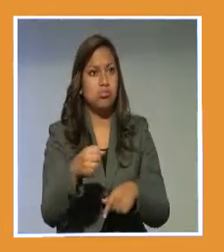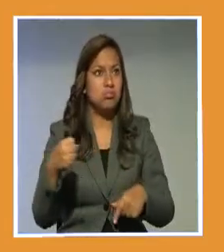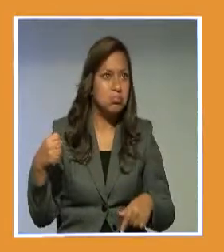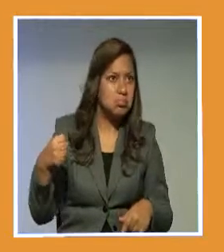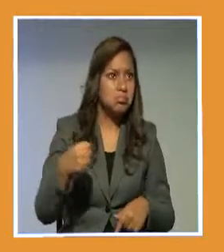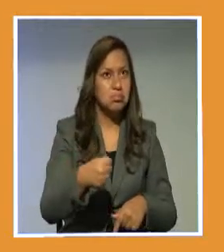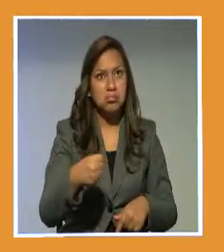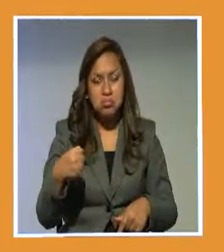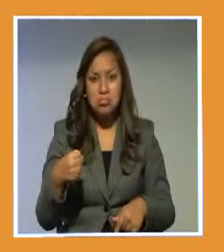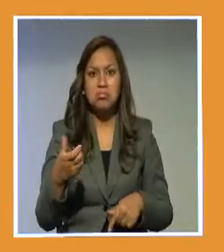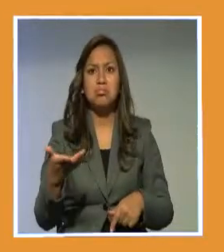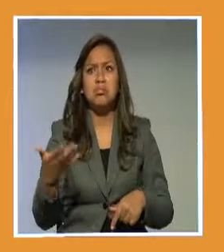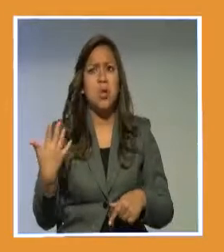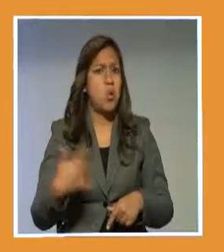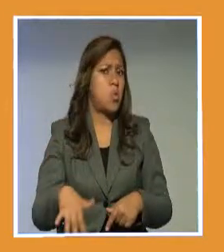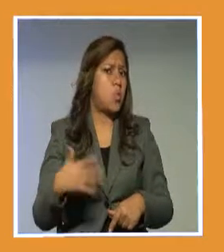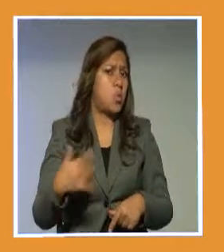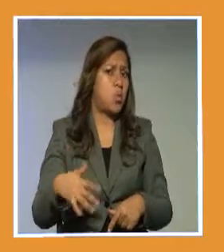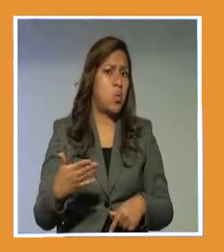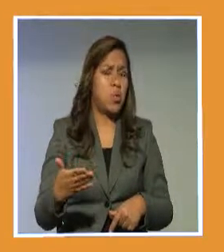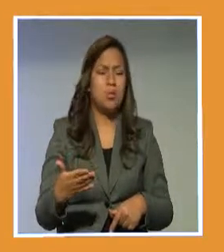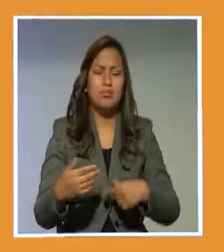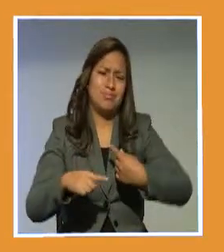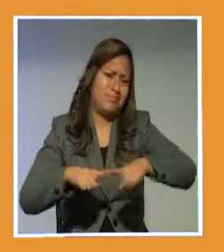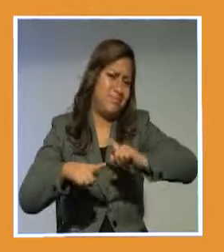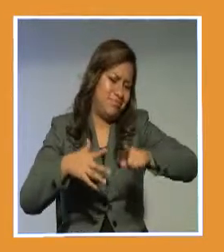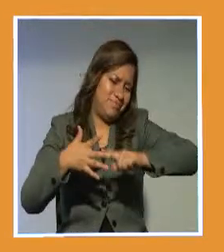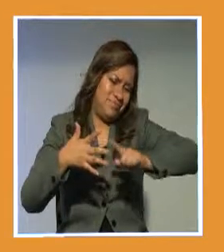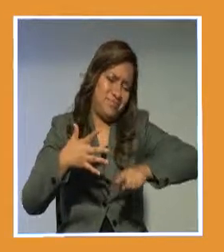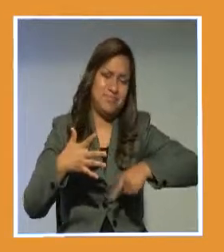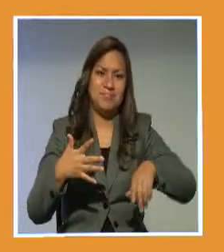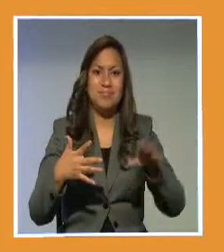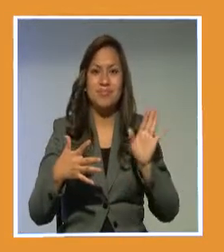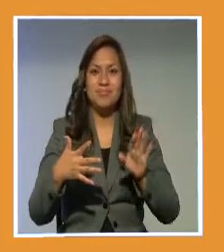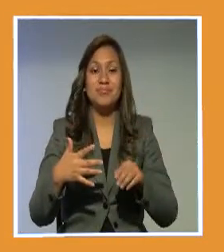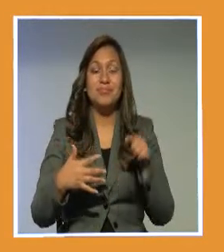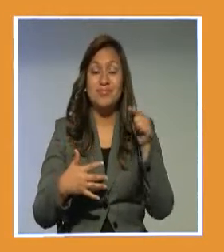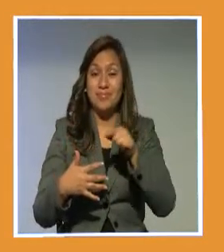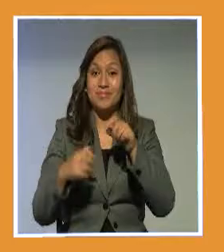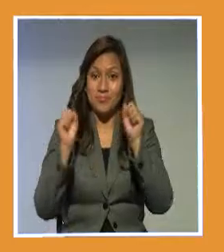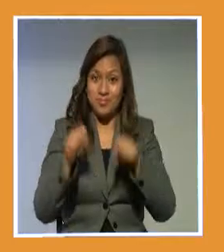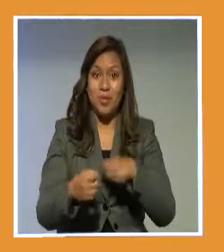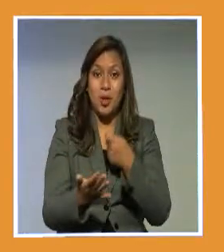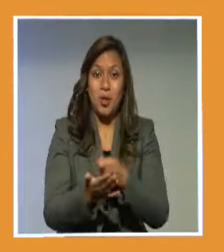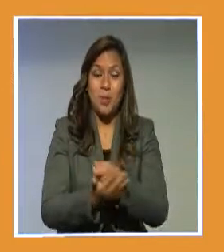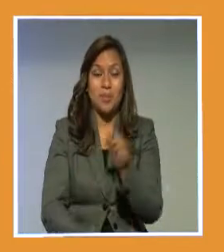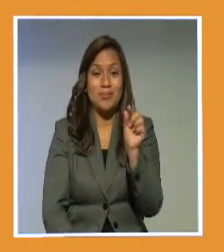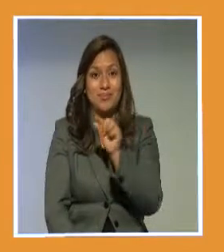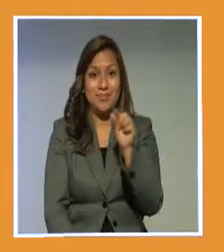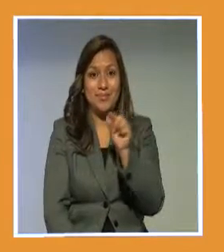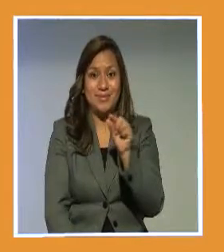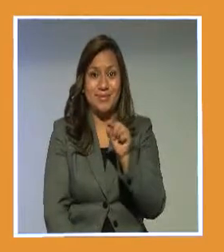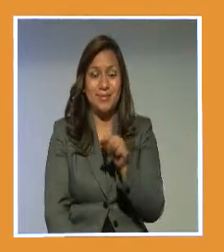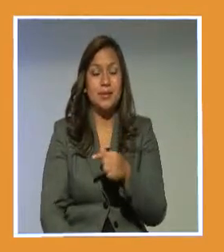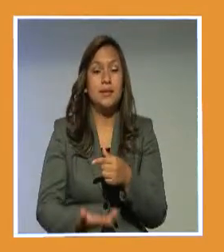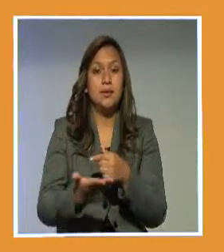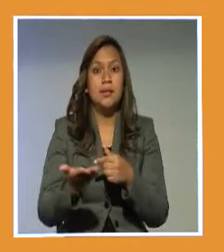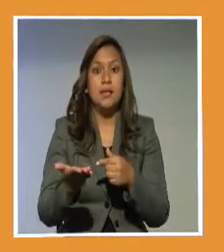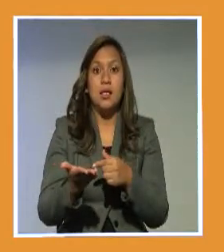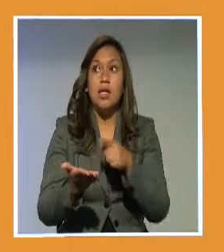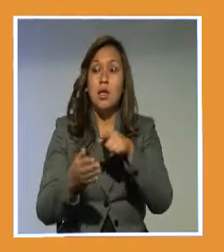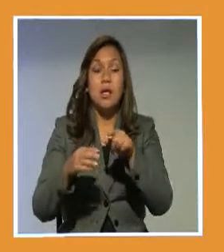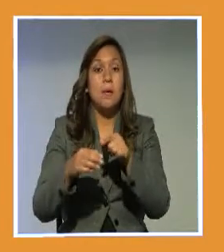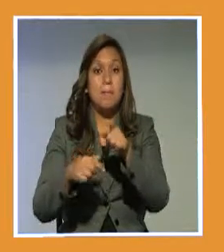habituales, entre otros. Gracias a la canasta transfronteriza, lo que se permite es que los habitantes del